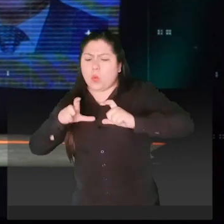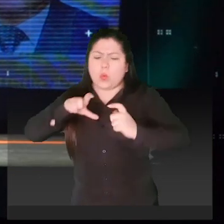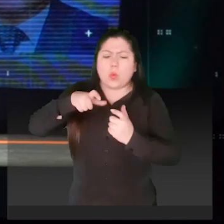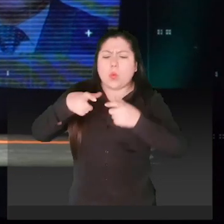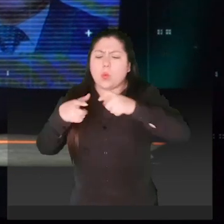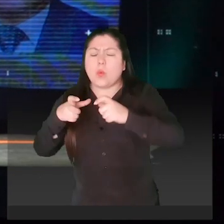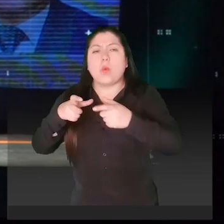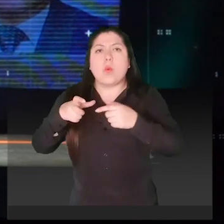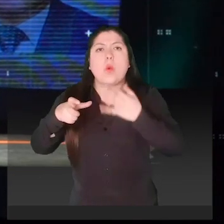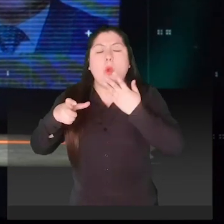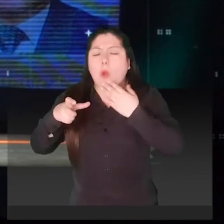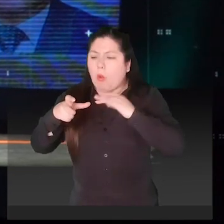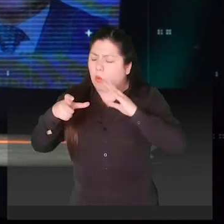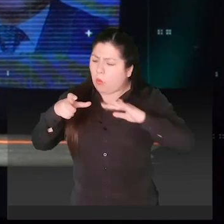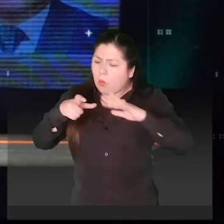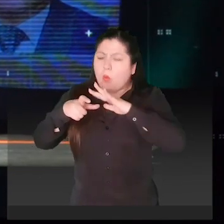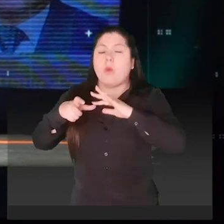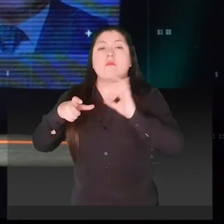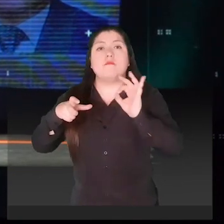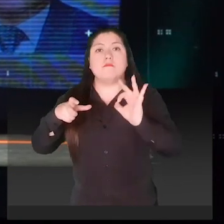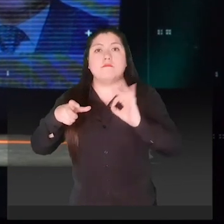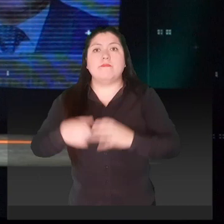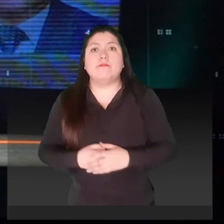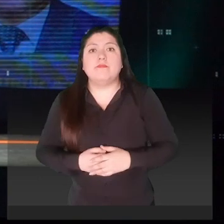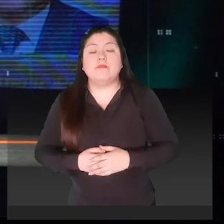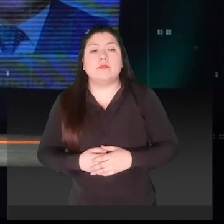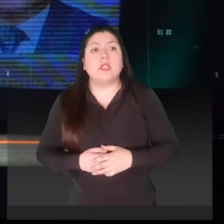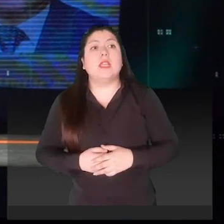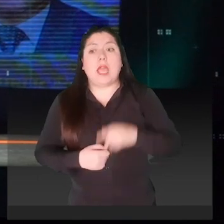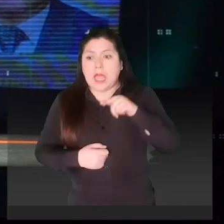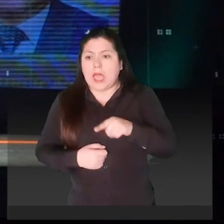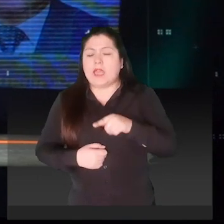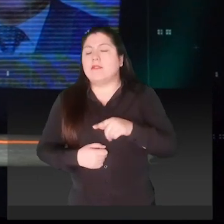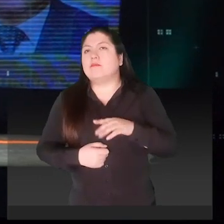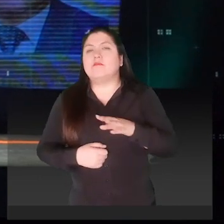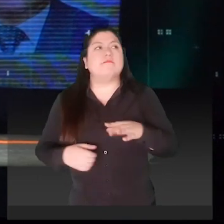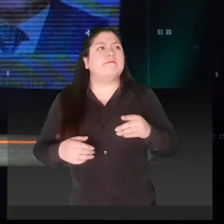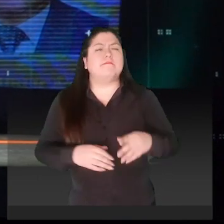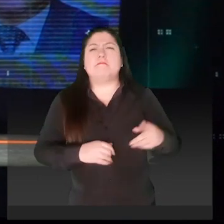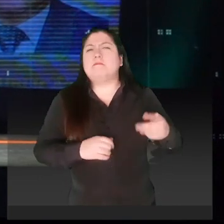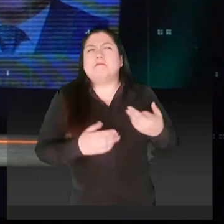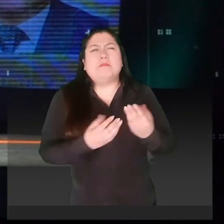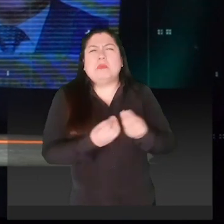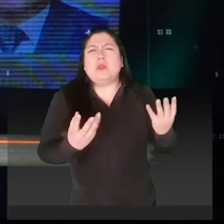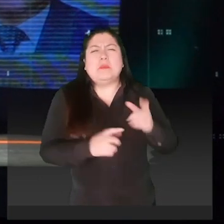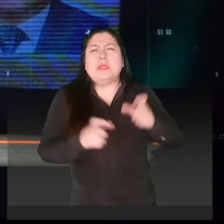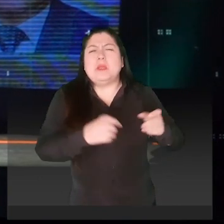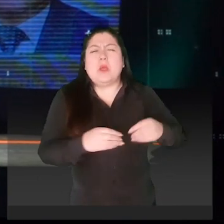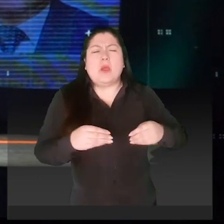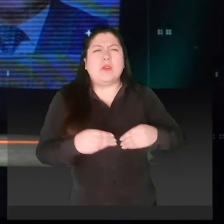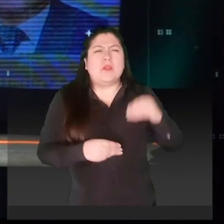muchos aspectos de seguridad. Pero así como el delito avanza, igualmente tiene que avanzar la seguridad. Hemos tenido temas de